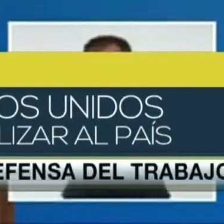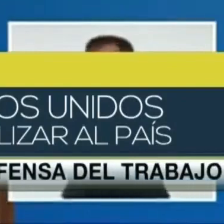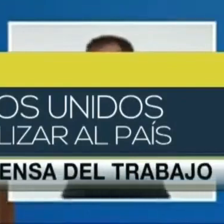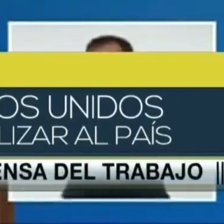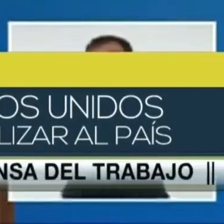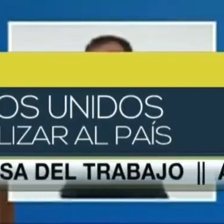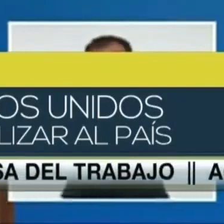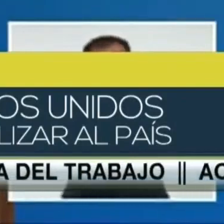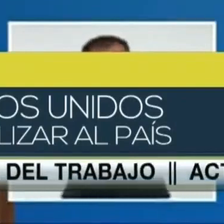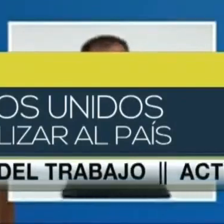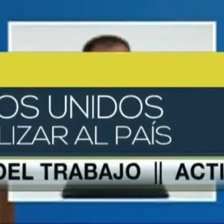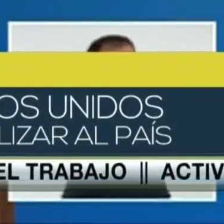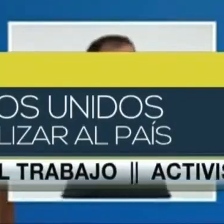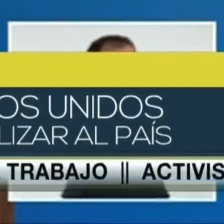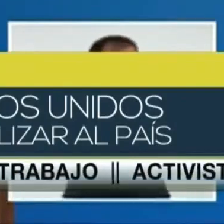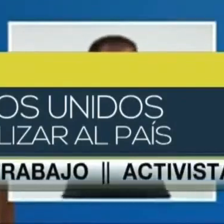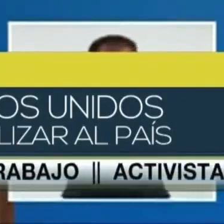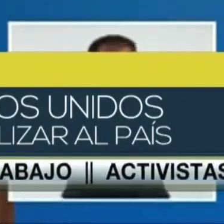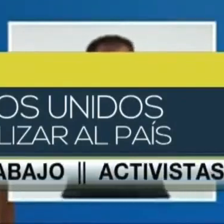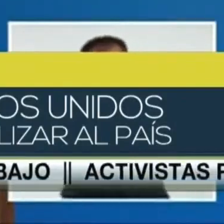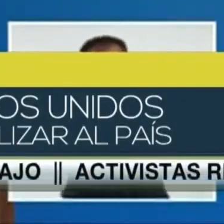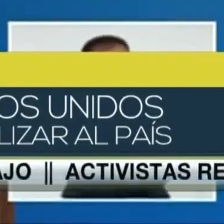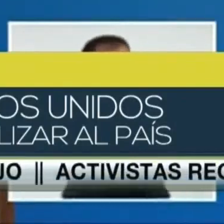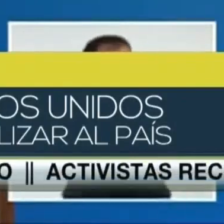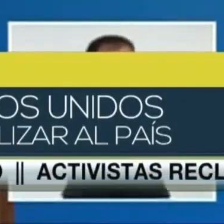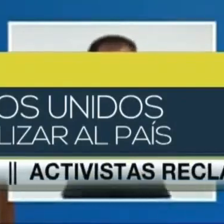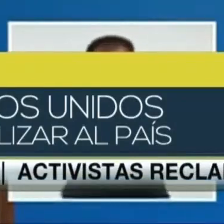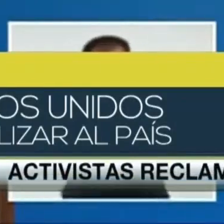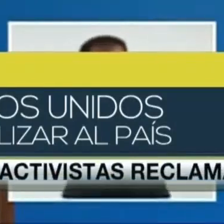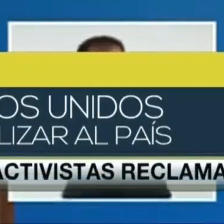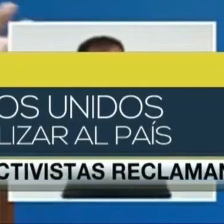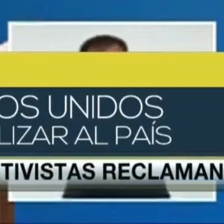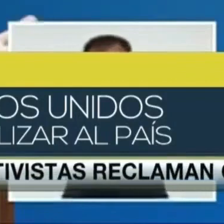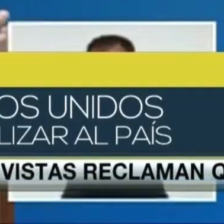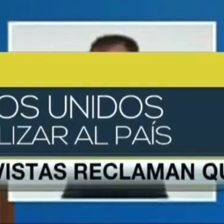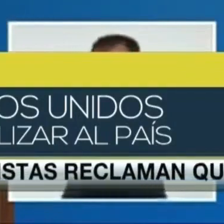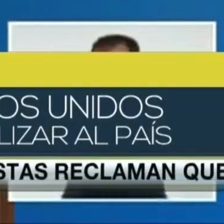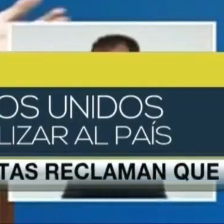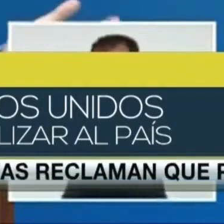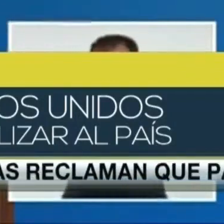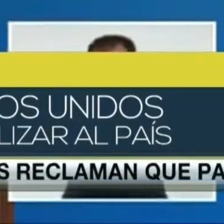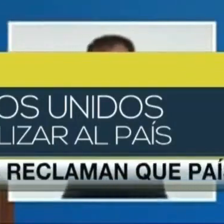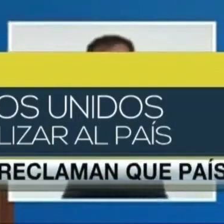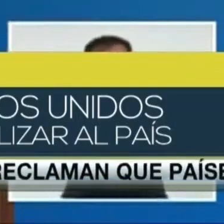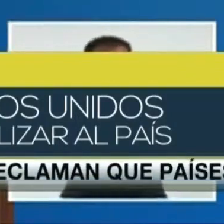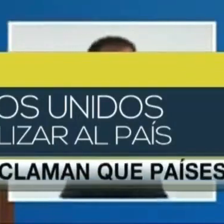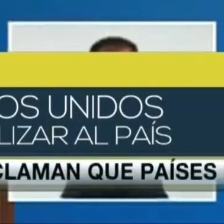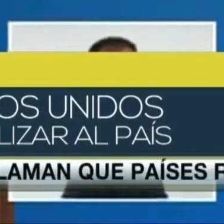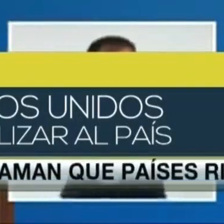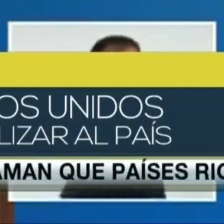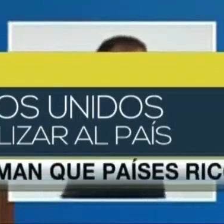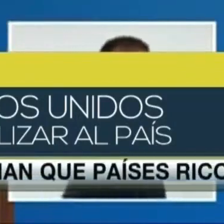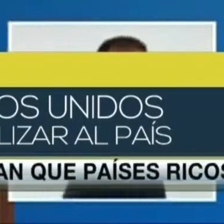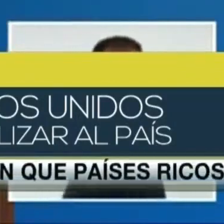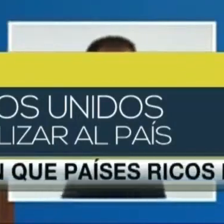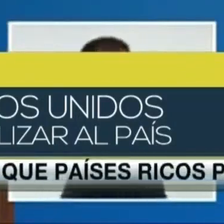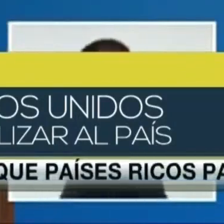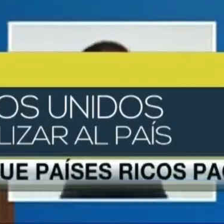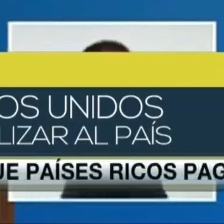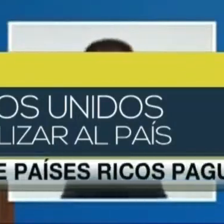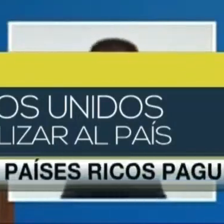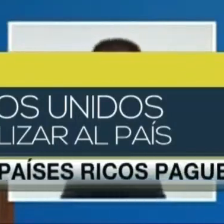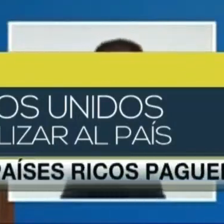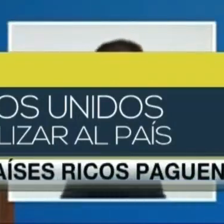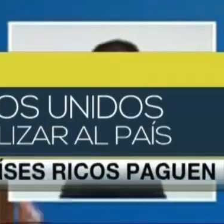crueles, asfixian y matan igual que el virus, y si alguien quiere decir algo de Cuba, lo menos que